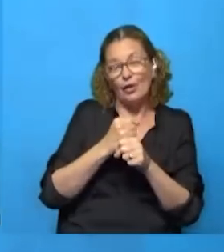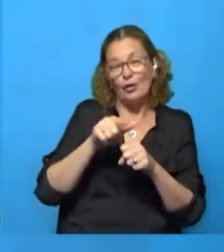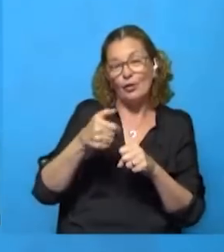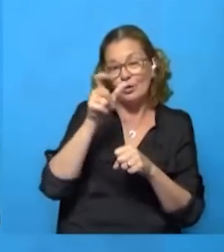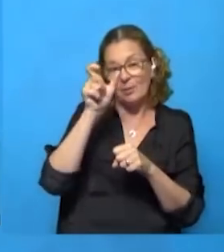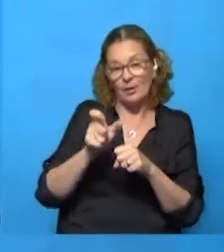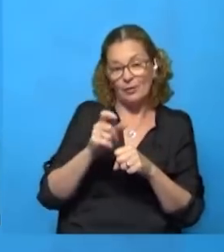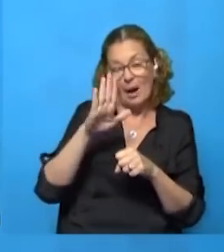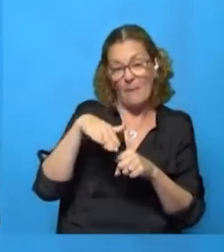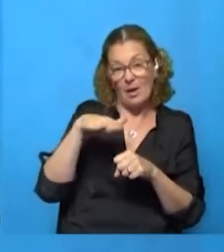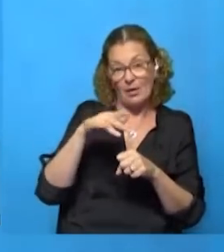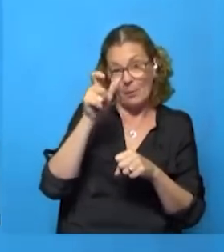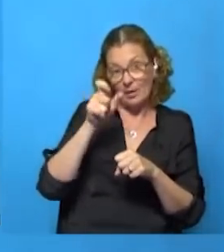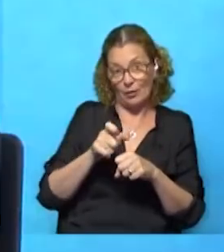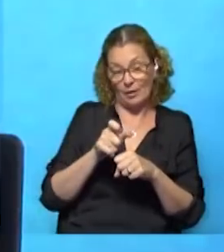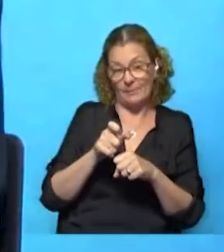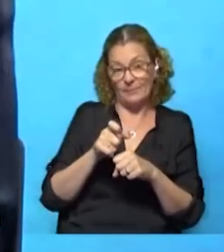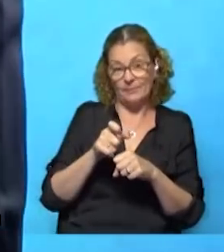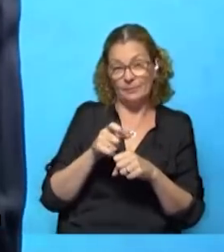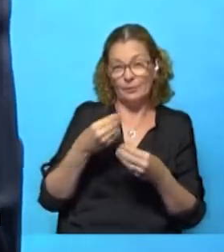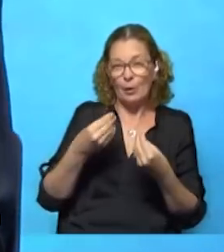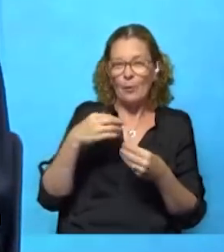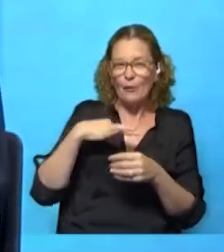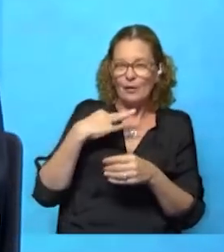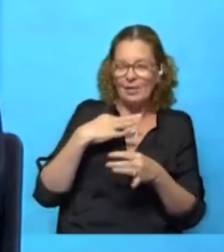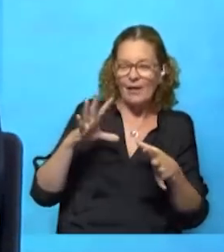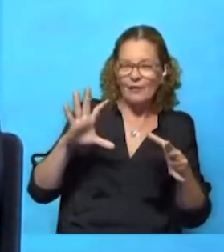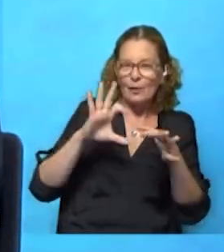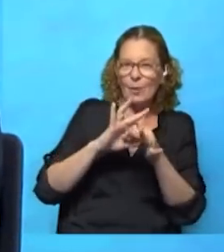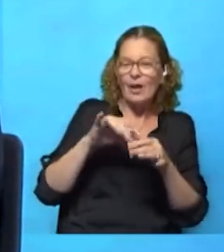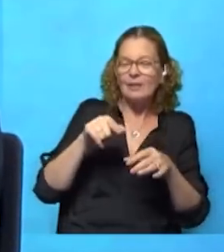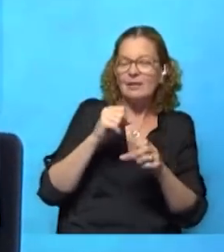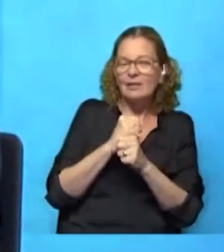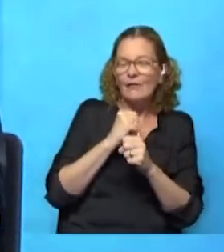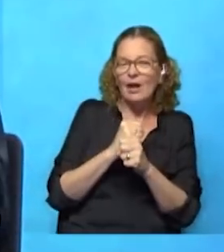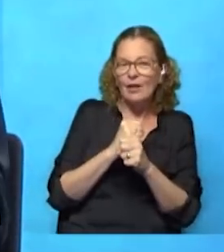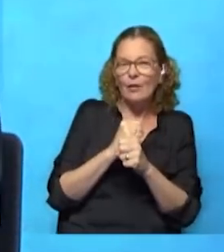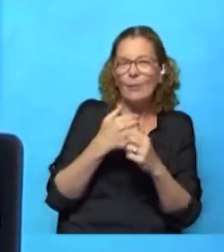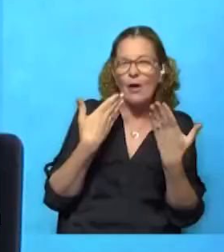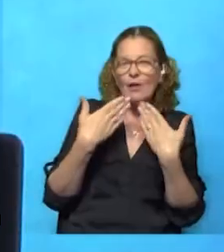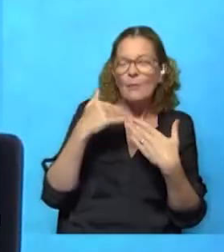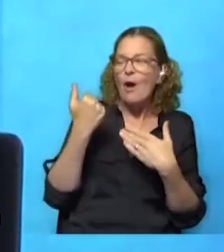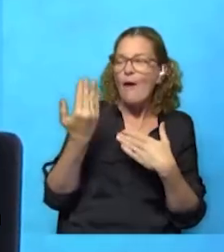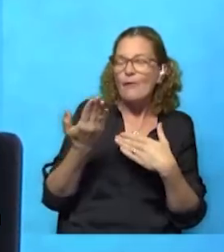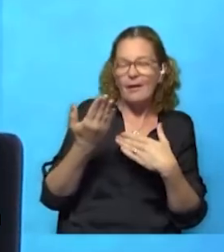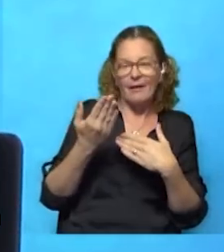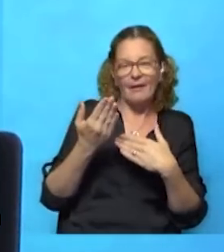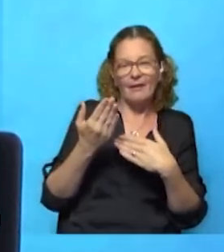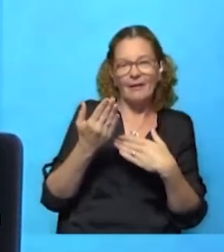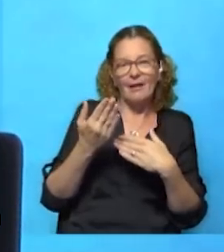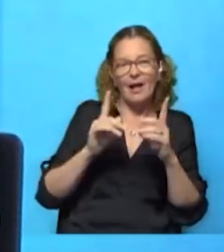otra gente menos no Cómo fue tu vida vinculado a este oficio este lo hablamos fuera del aire no